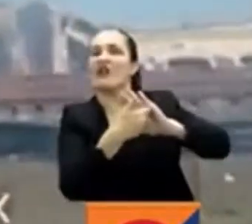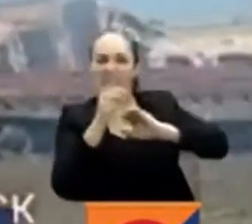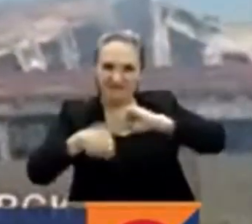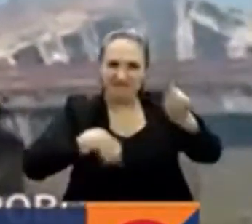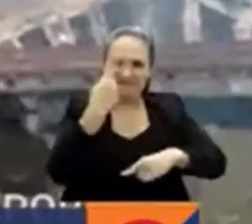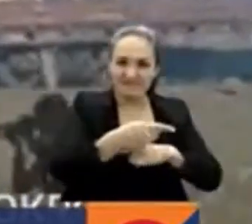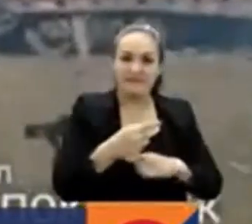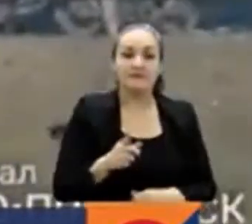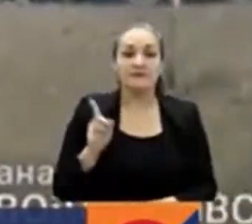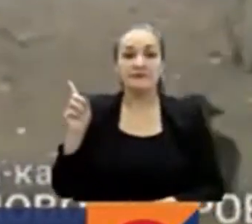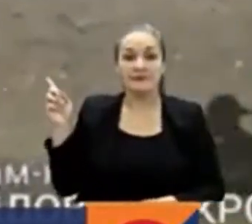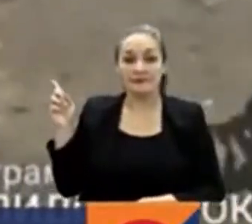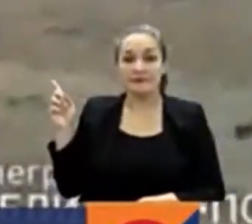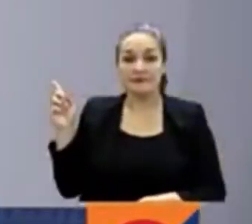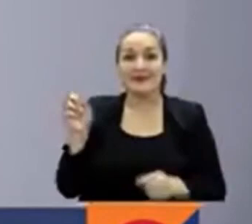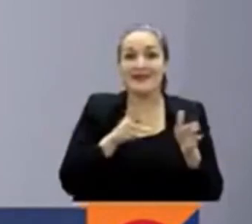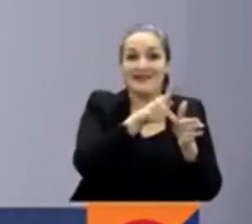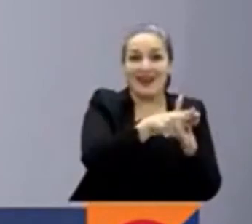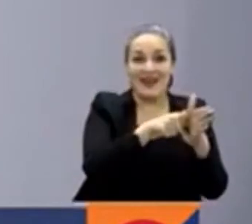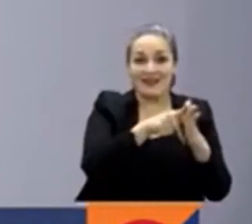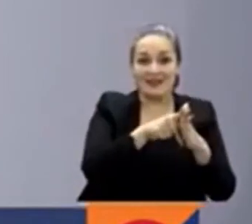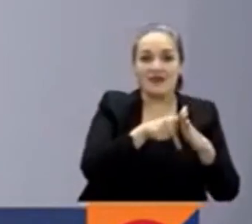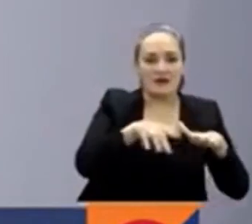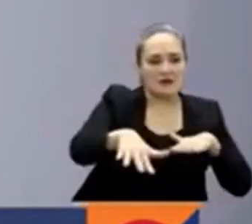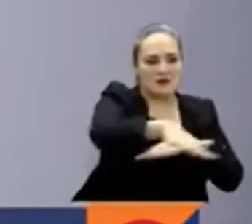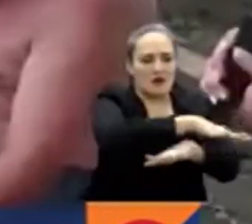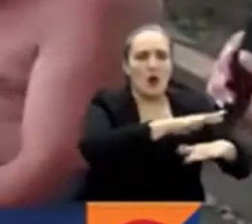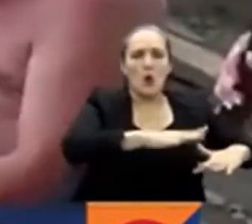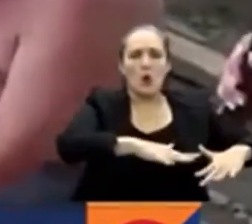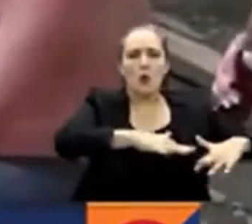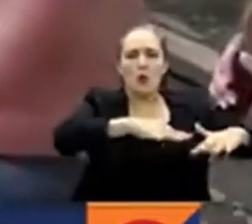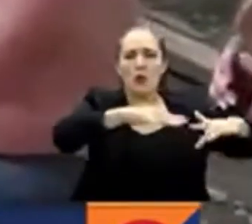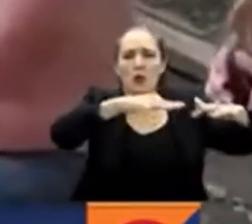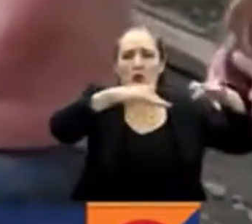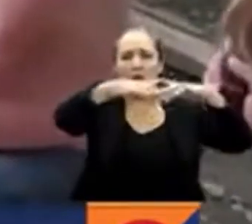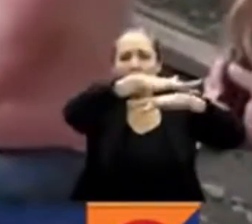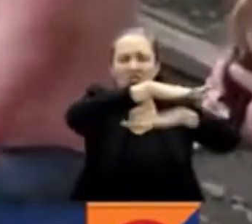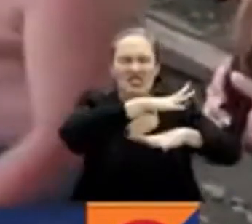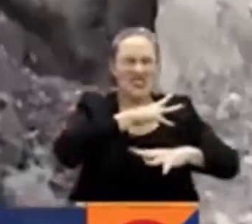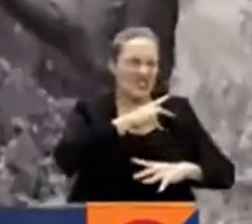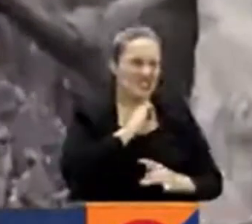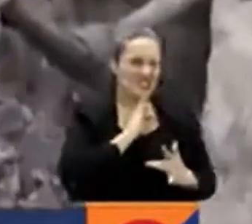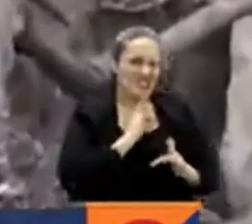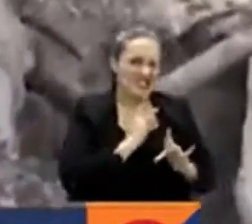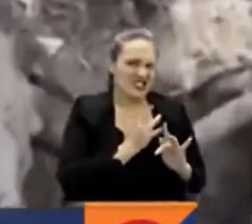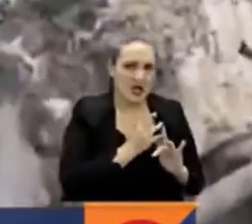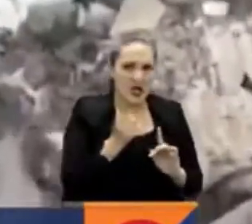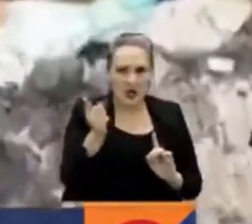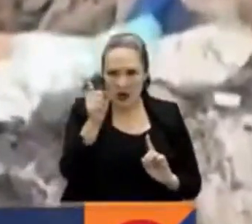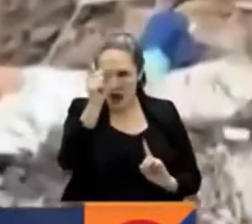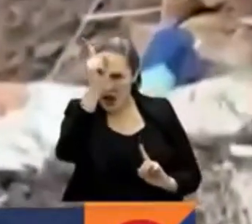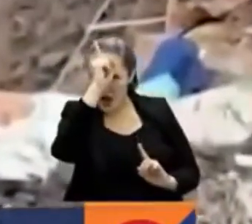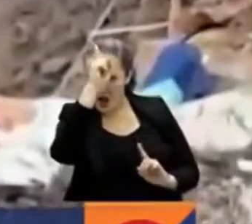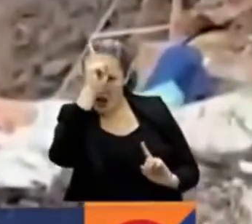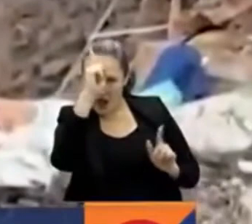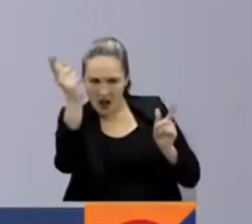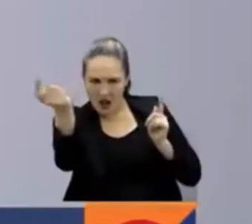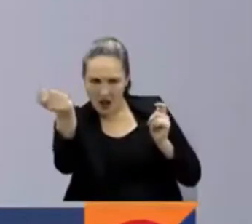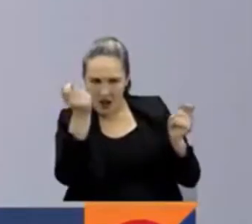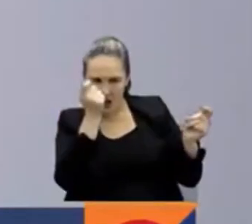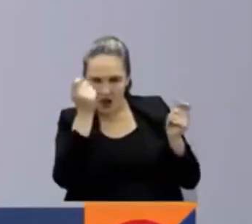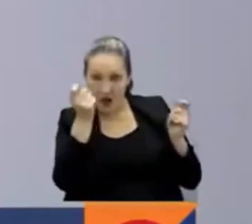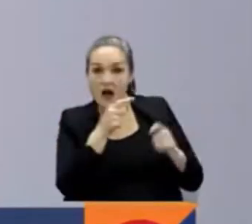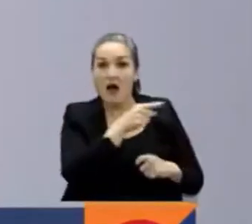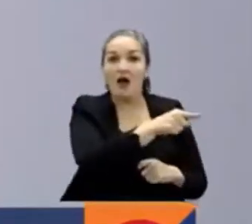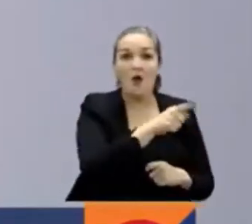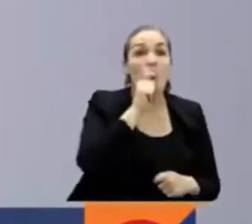Esta es la manifestación tangible, aún humeante, real y descarnada del cálculo, de la medición estimada tanto por Kiev